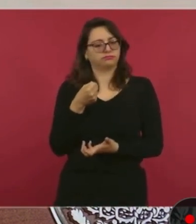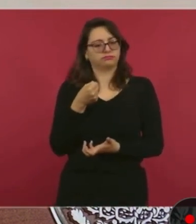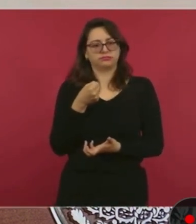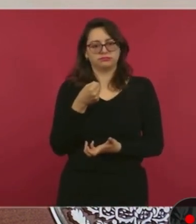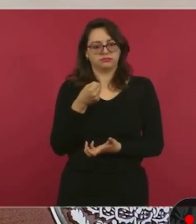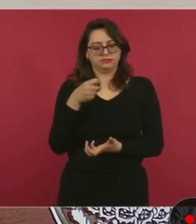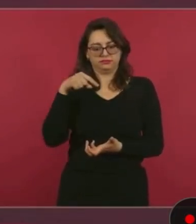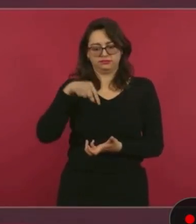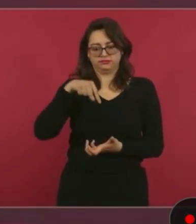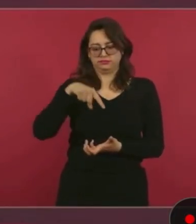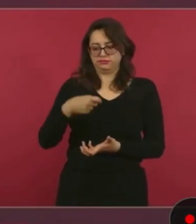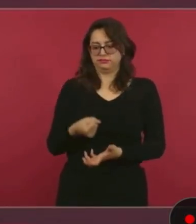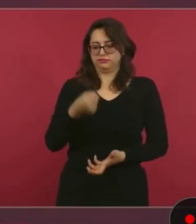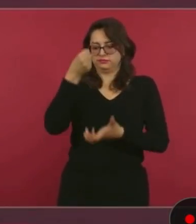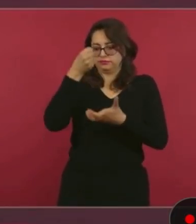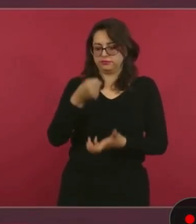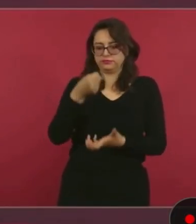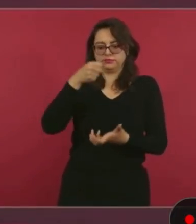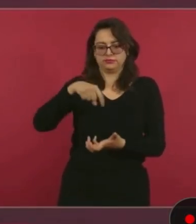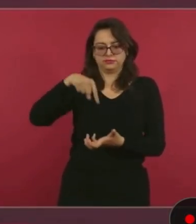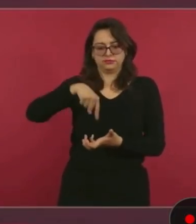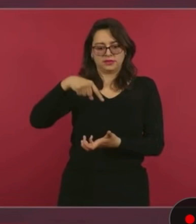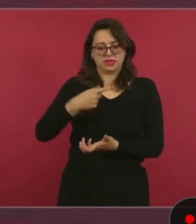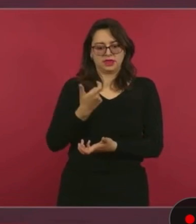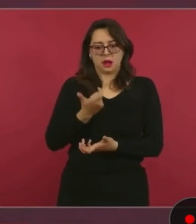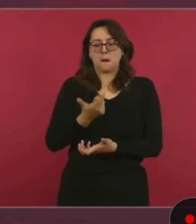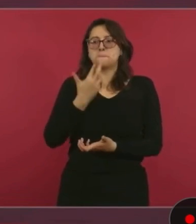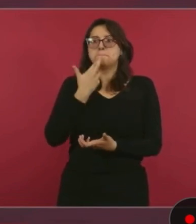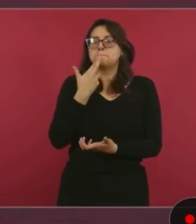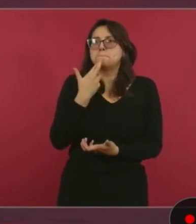para que quede